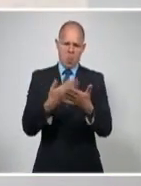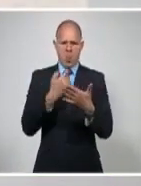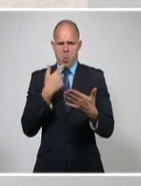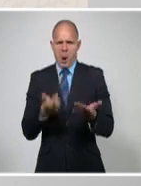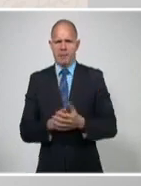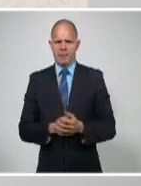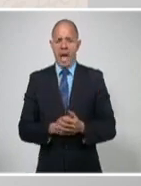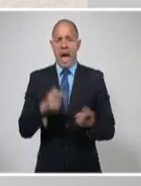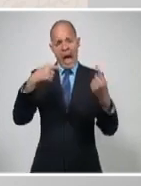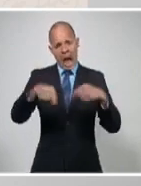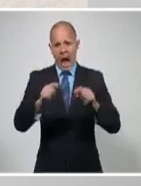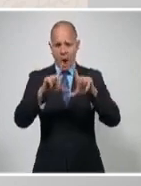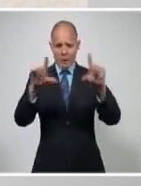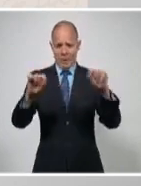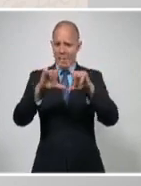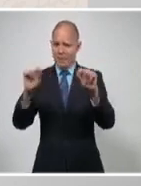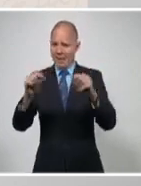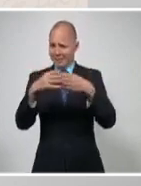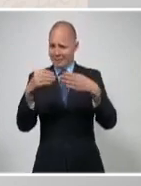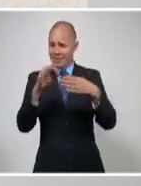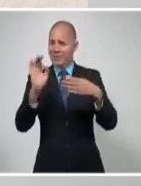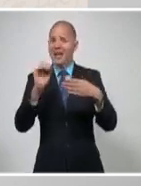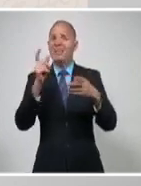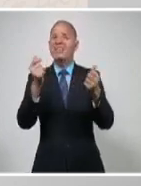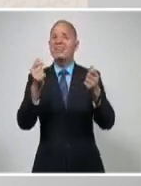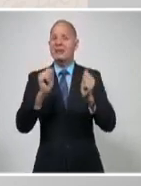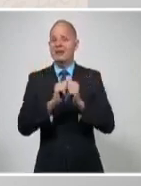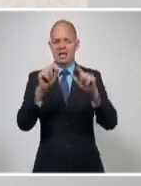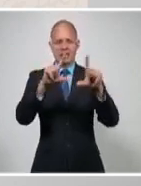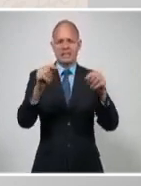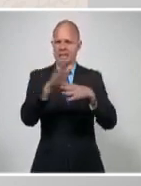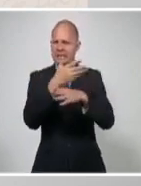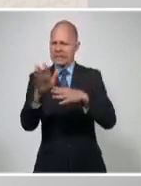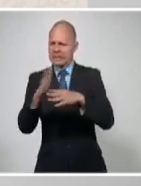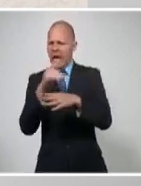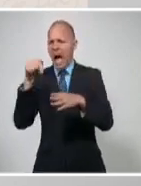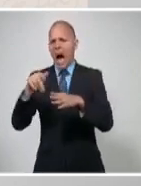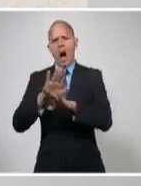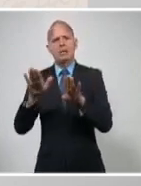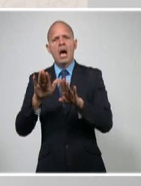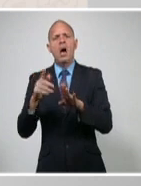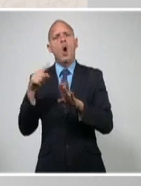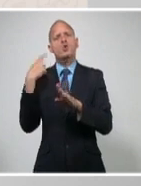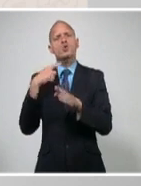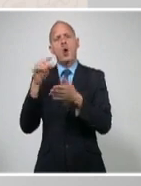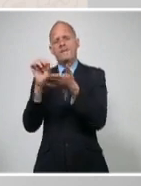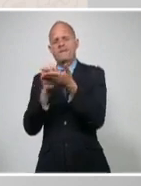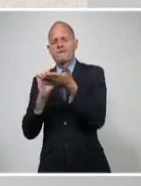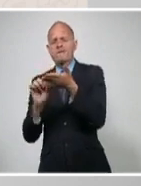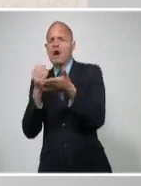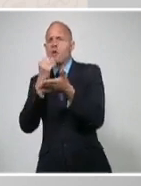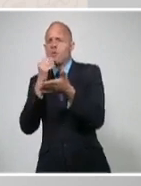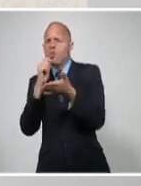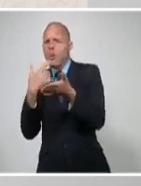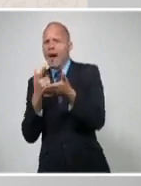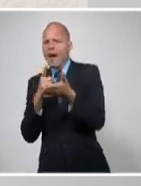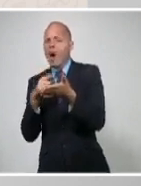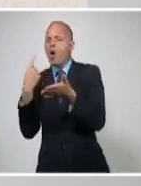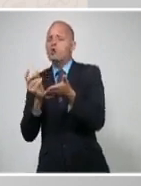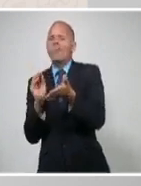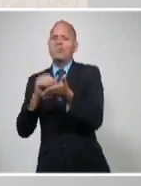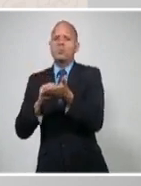que habrá bastante billetaje en la calle, activar una serie de diseños, como decía antes, ligados a los acrónimos